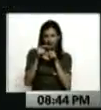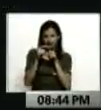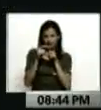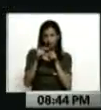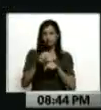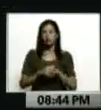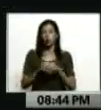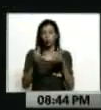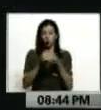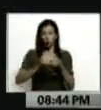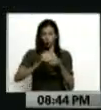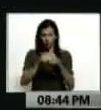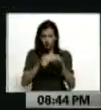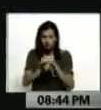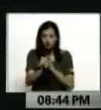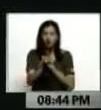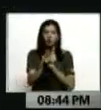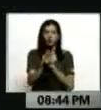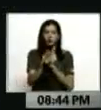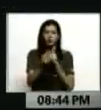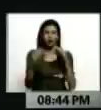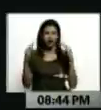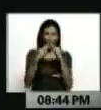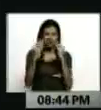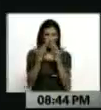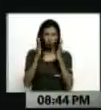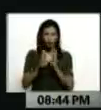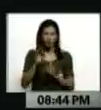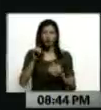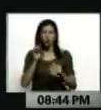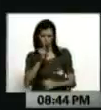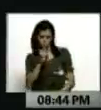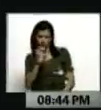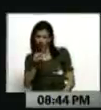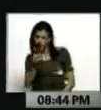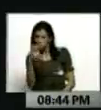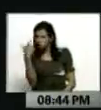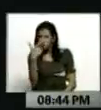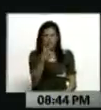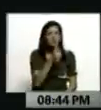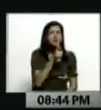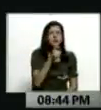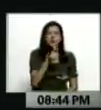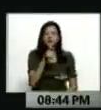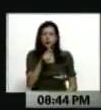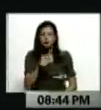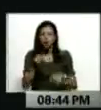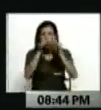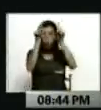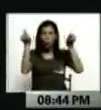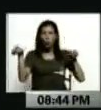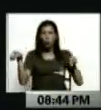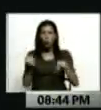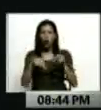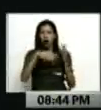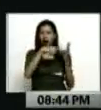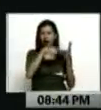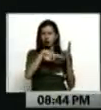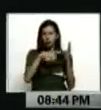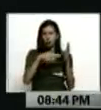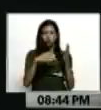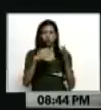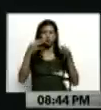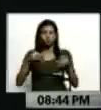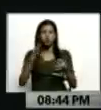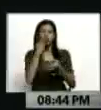gobierno adecuo de Rómulo bet tancur las fuerzas policiales allanaron las residencias estudiantiles de la ucb En búsqueda de los cuadros de la exposición 100